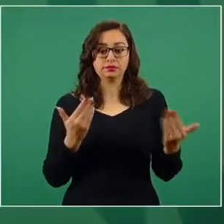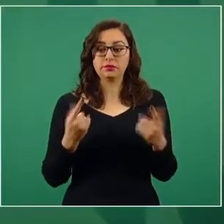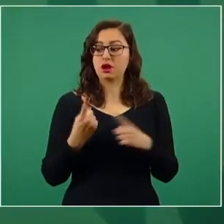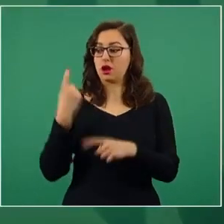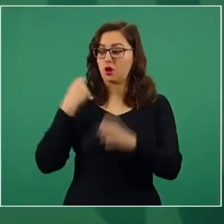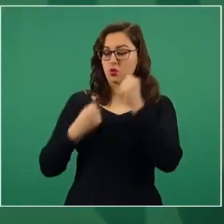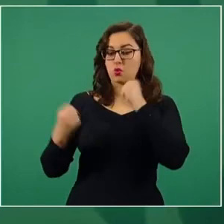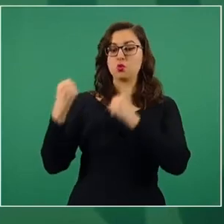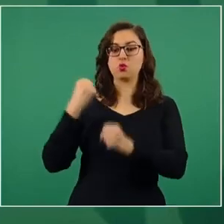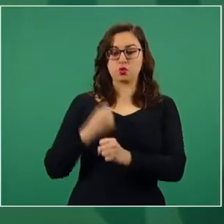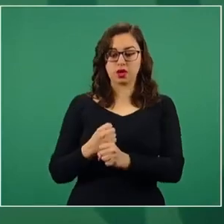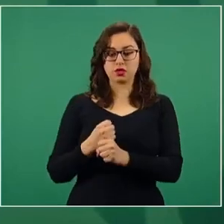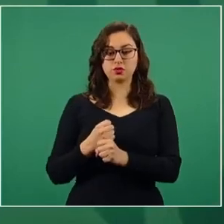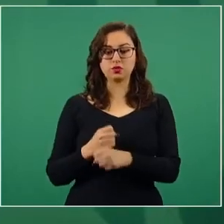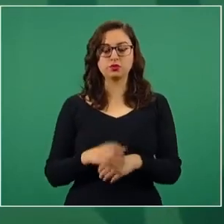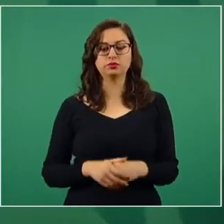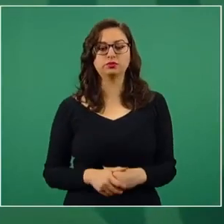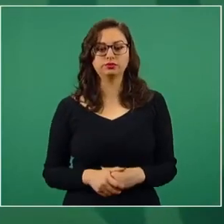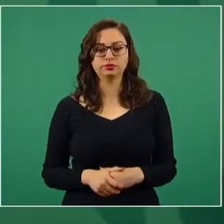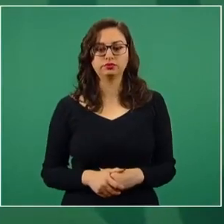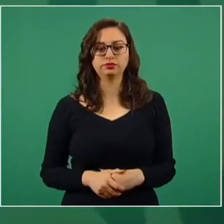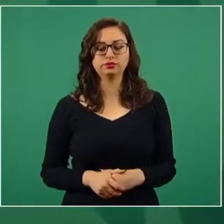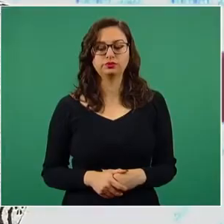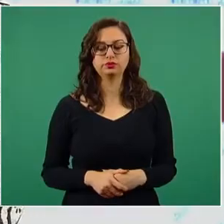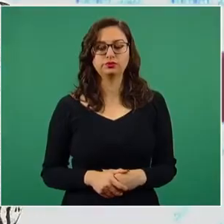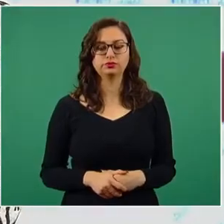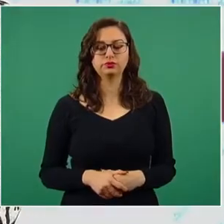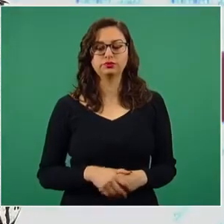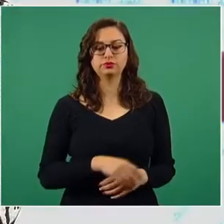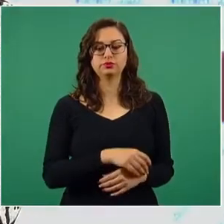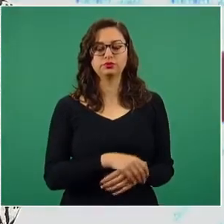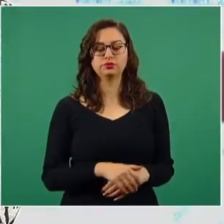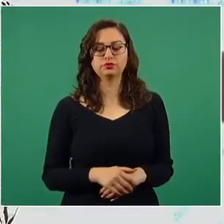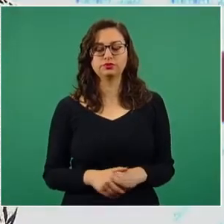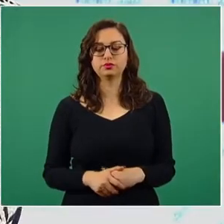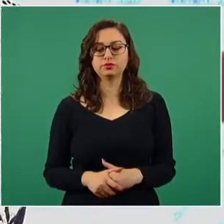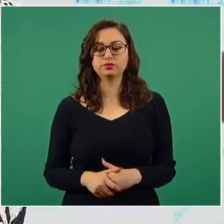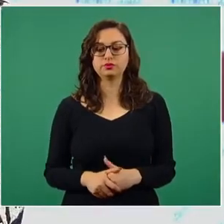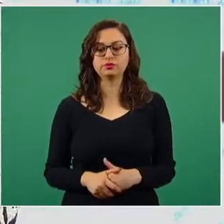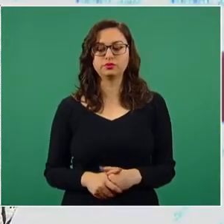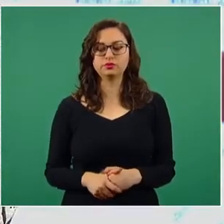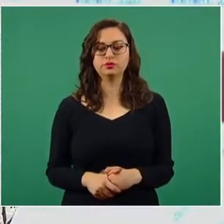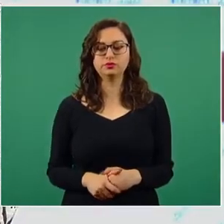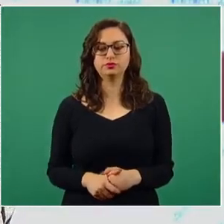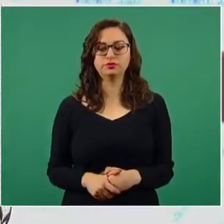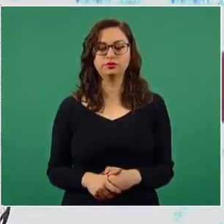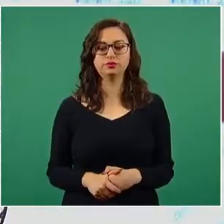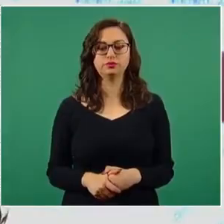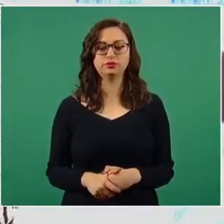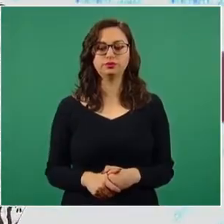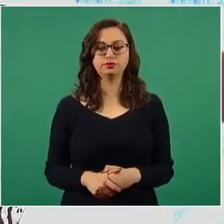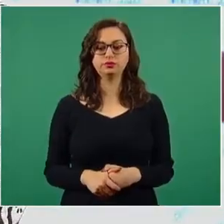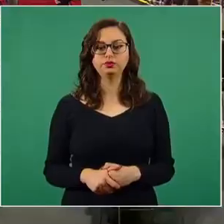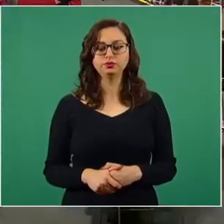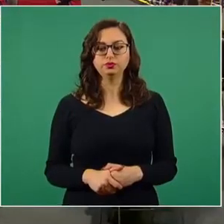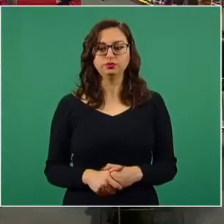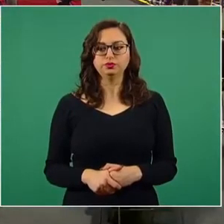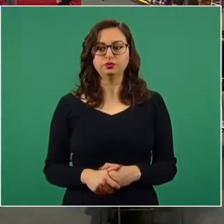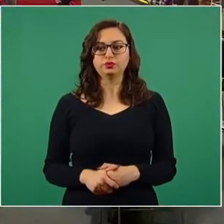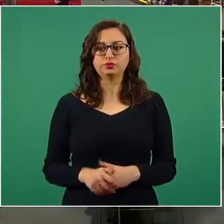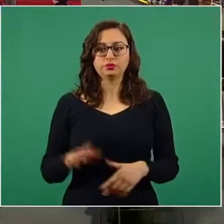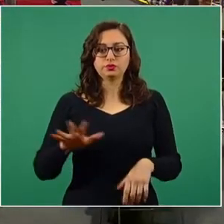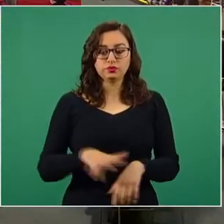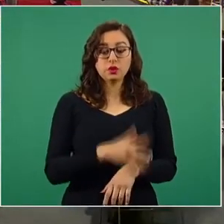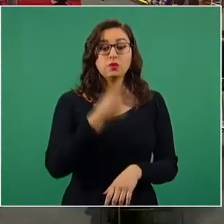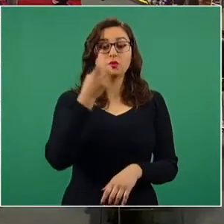periodo del 2020. Por eso el señor presidente ha